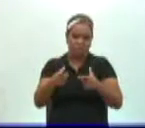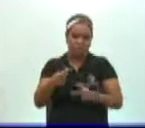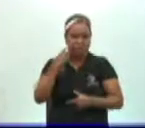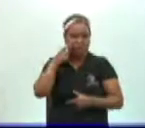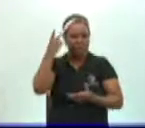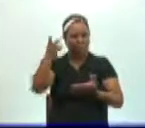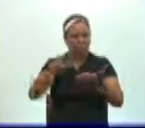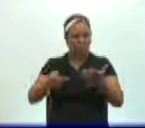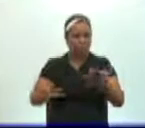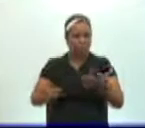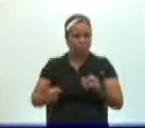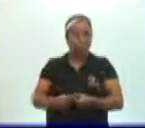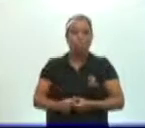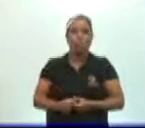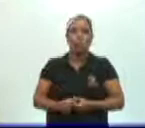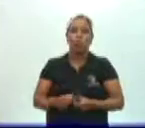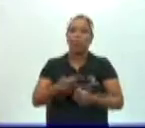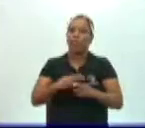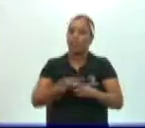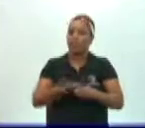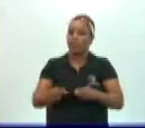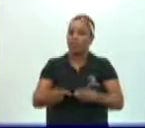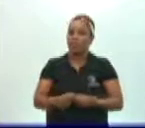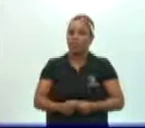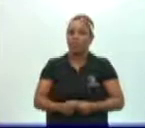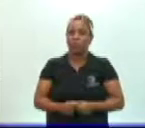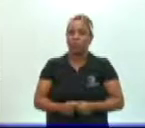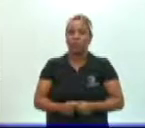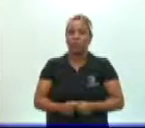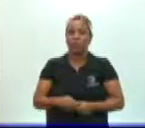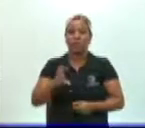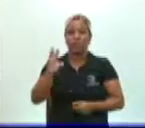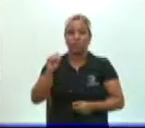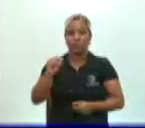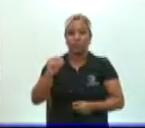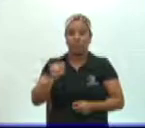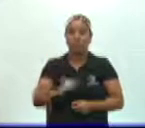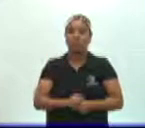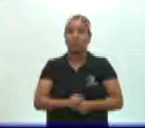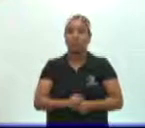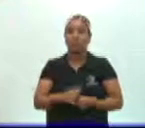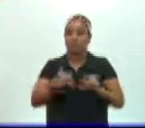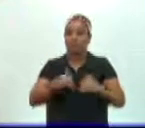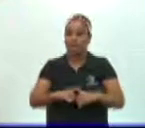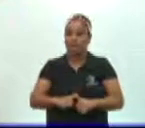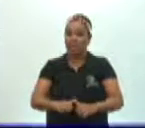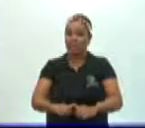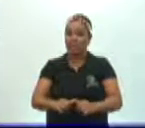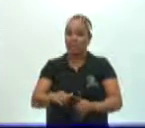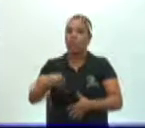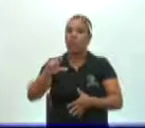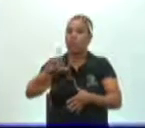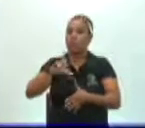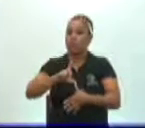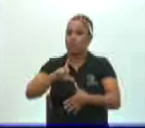de la época que ilustran esos criollos que se van